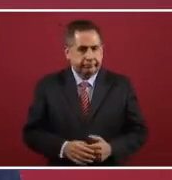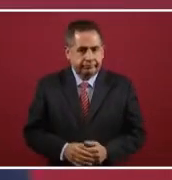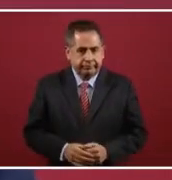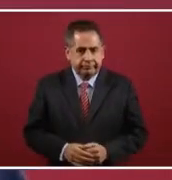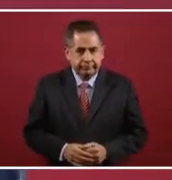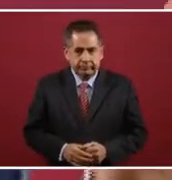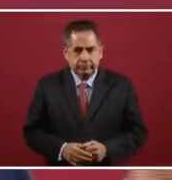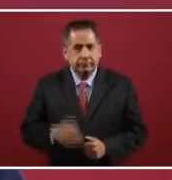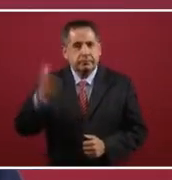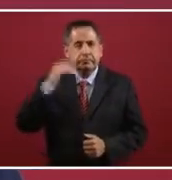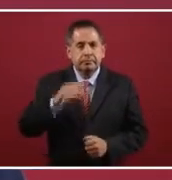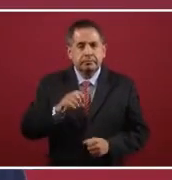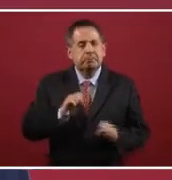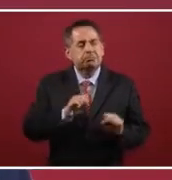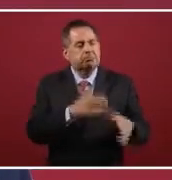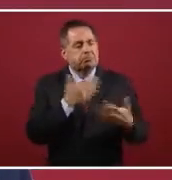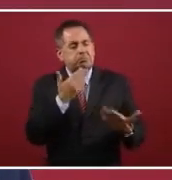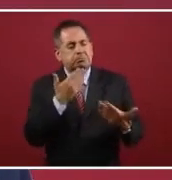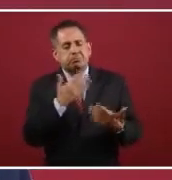se toleró.